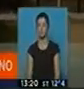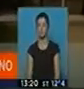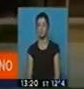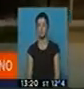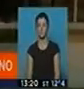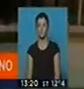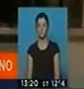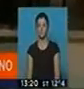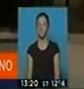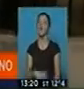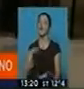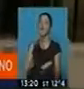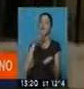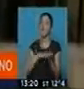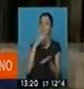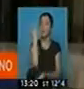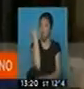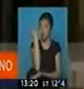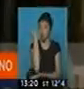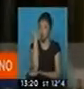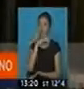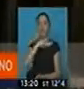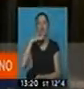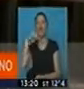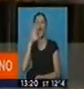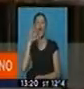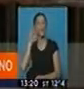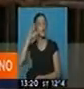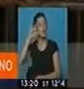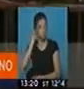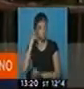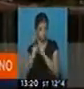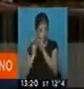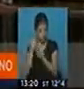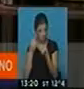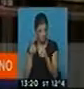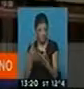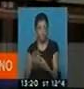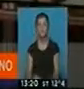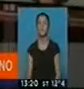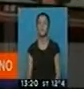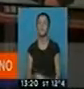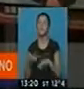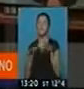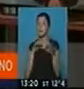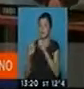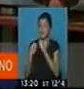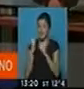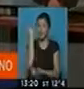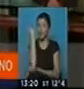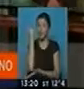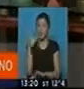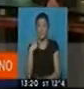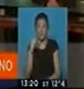bien Jorge recién que hay un estado así de latencia en toda la economía española, esperando